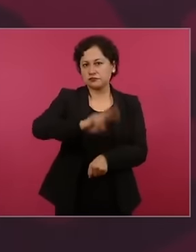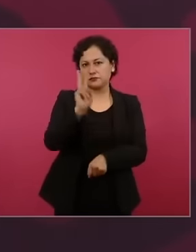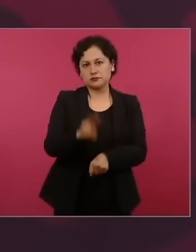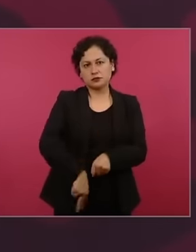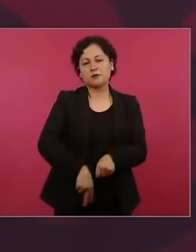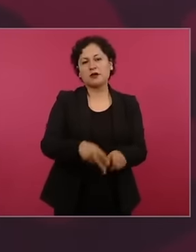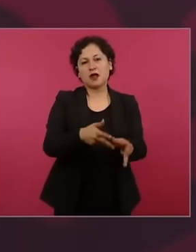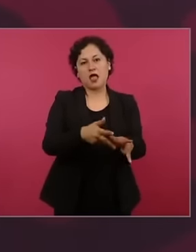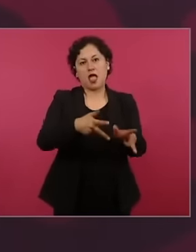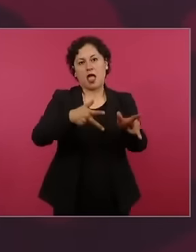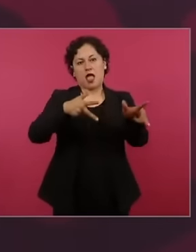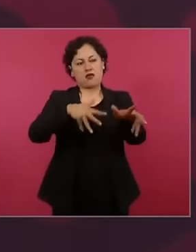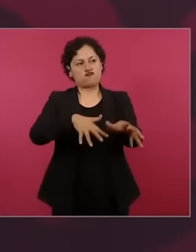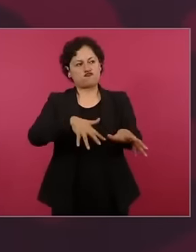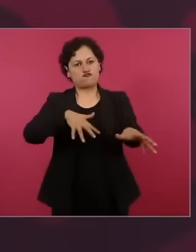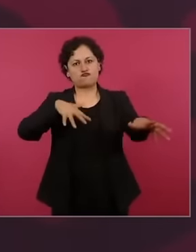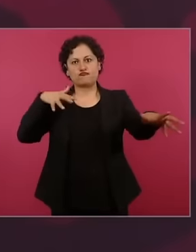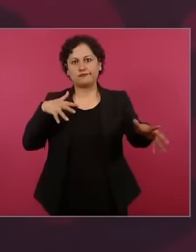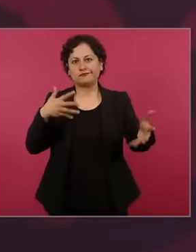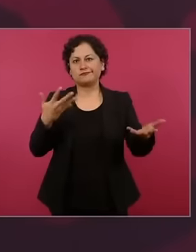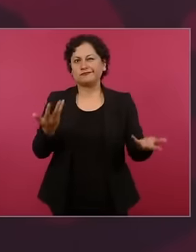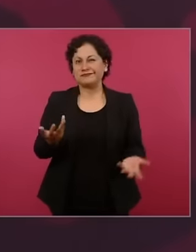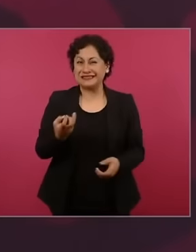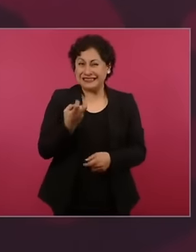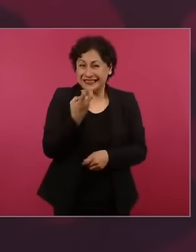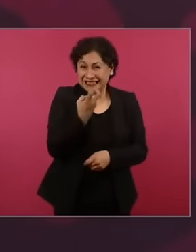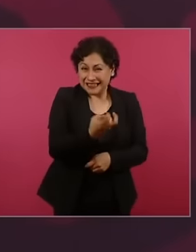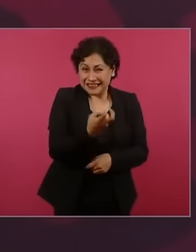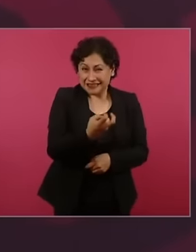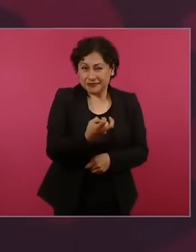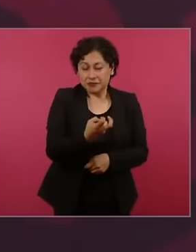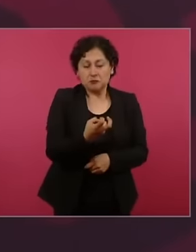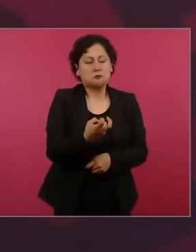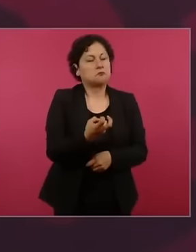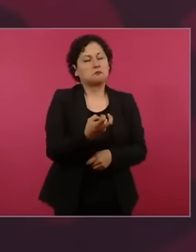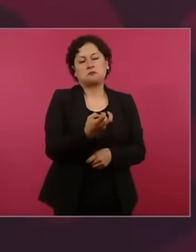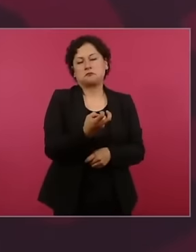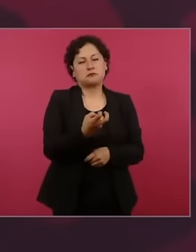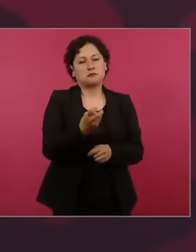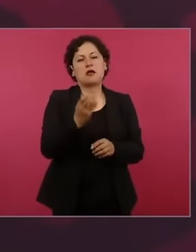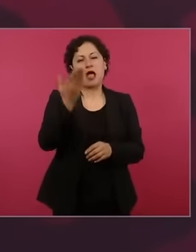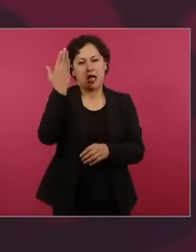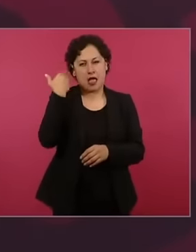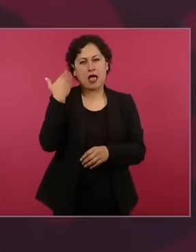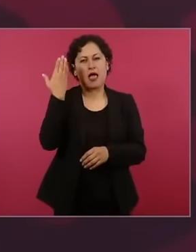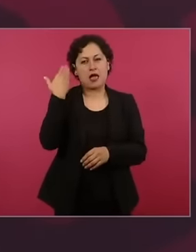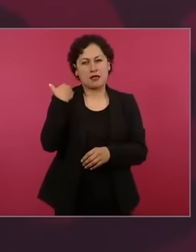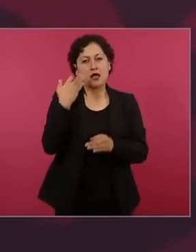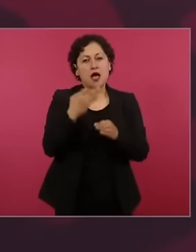Todo eso ya afortunadamente no se está presentando,